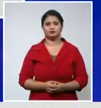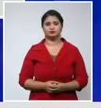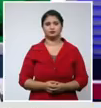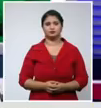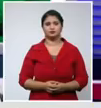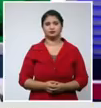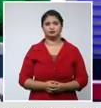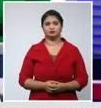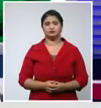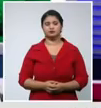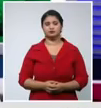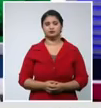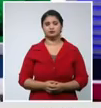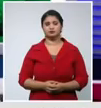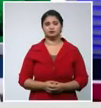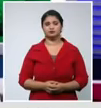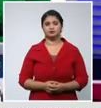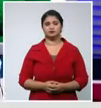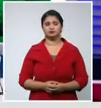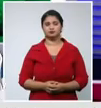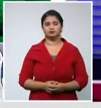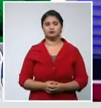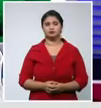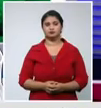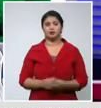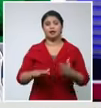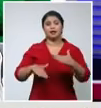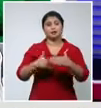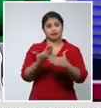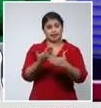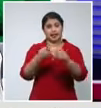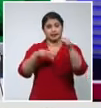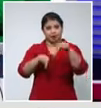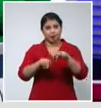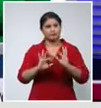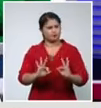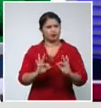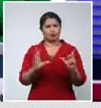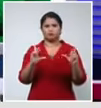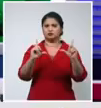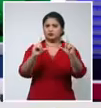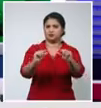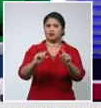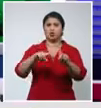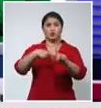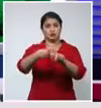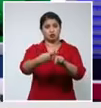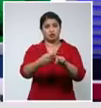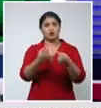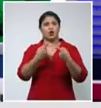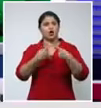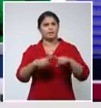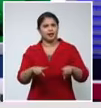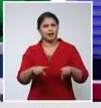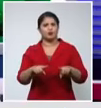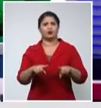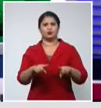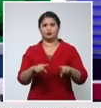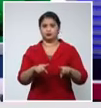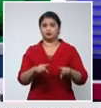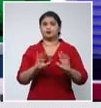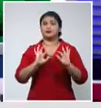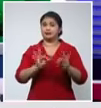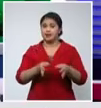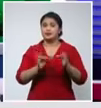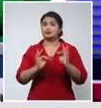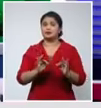Podemos decir de una reducción en comparación con el día anterior, pero no quiero que se interprete como que